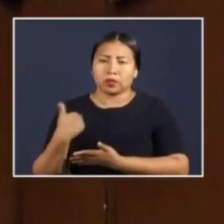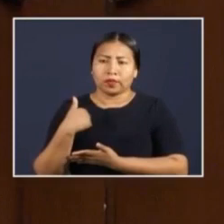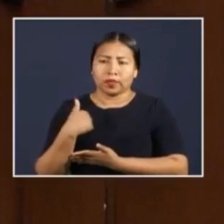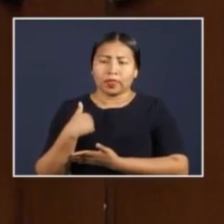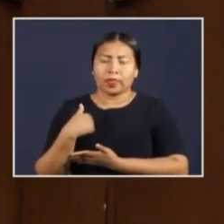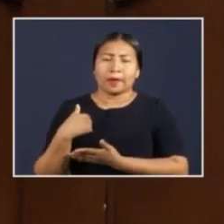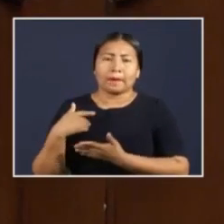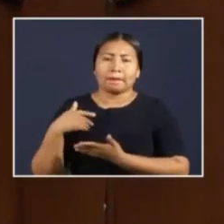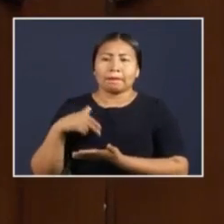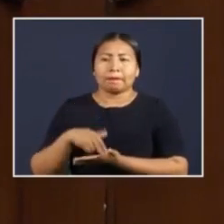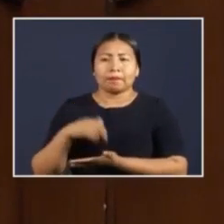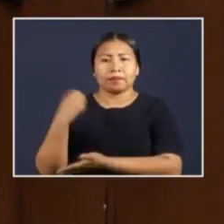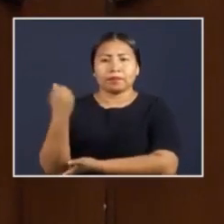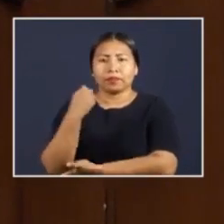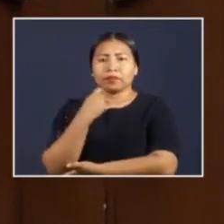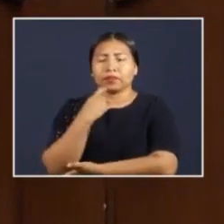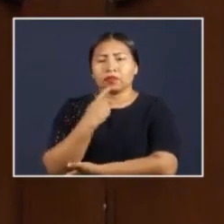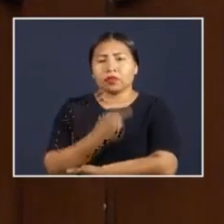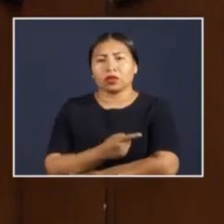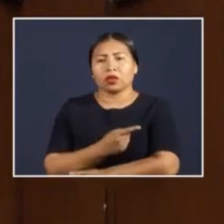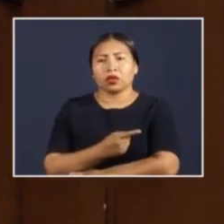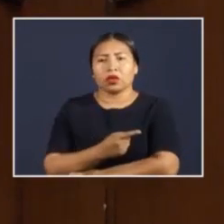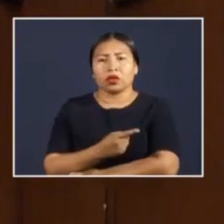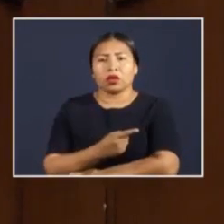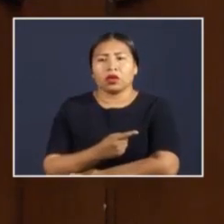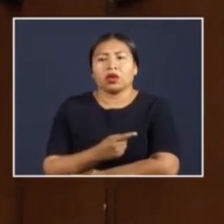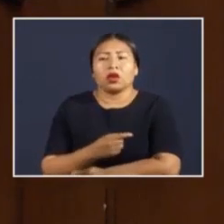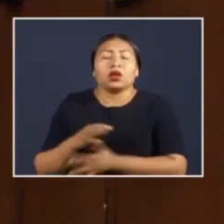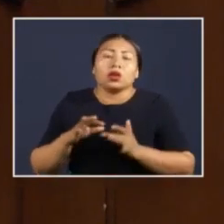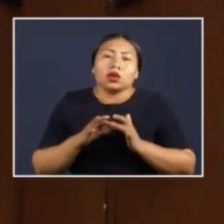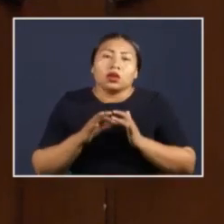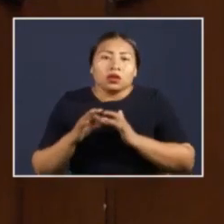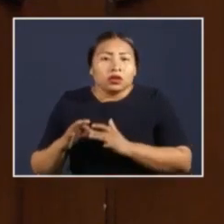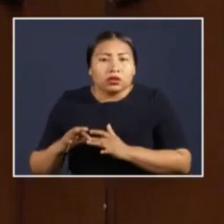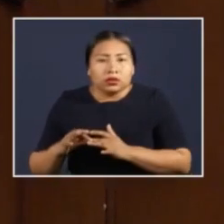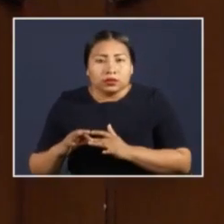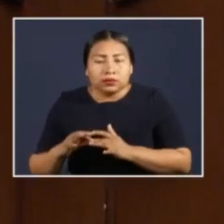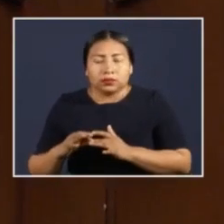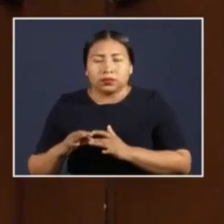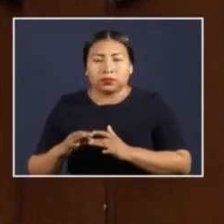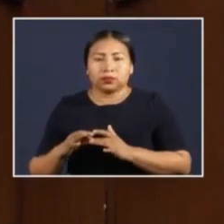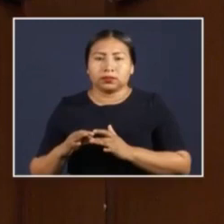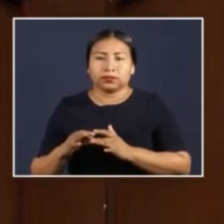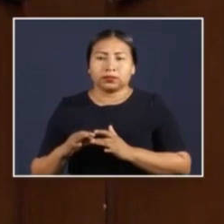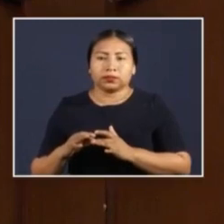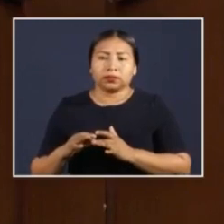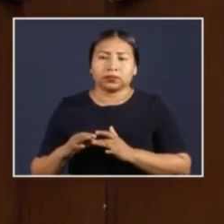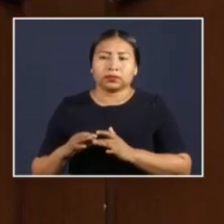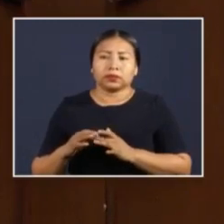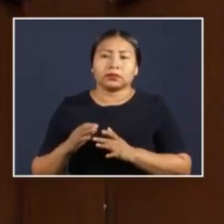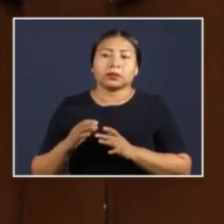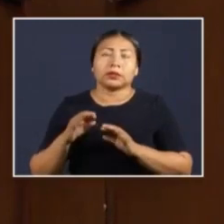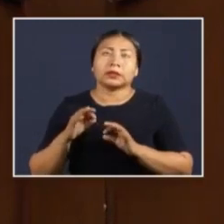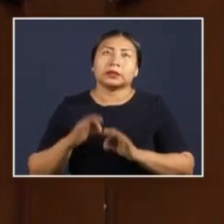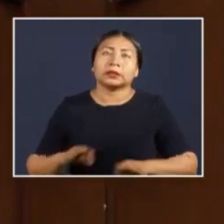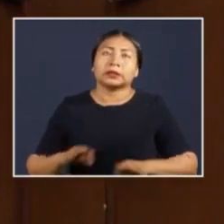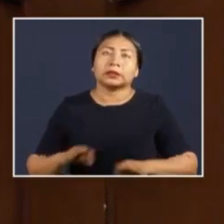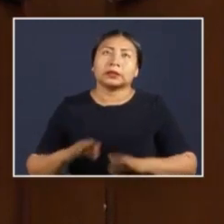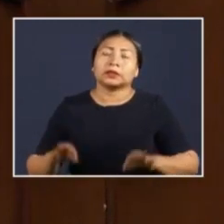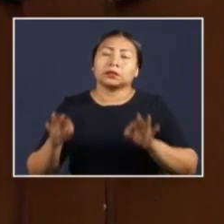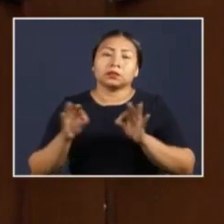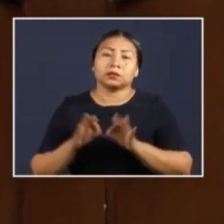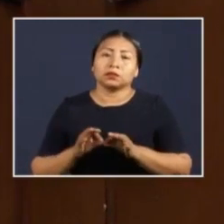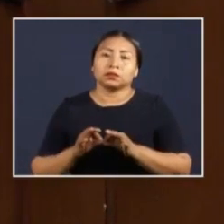en ese servicio de seguridad penitenciaria especializado un pie de fuerza que va a tener la capacidad de